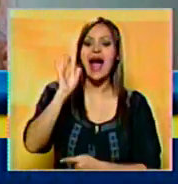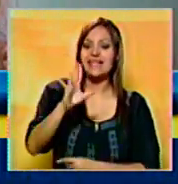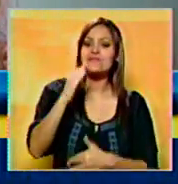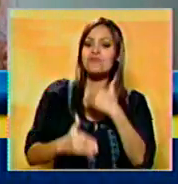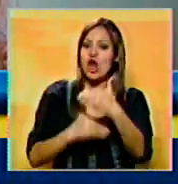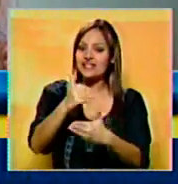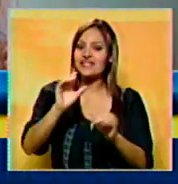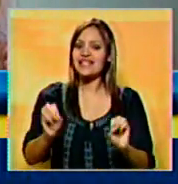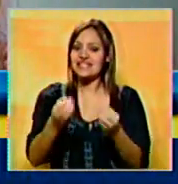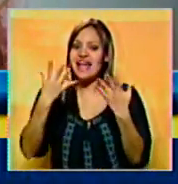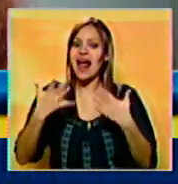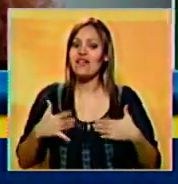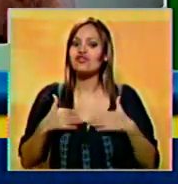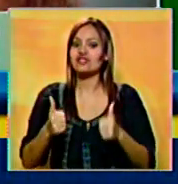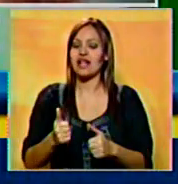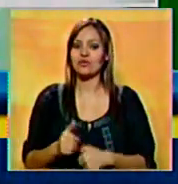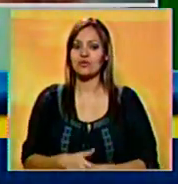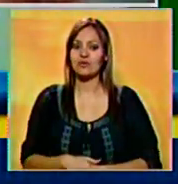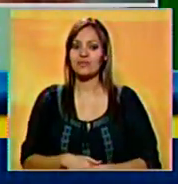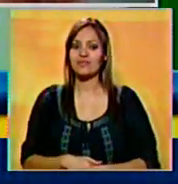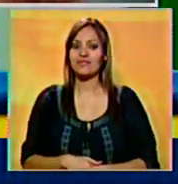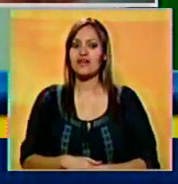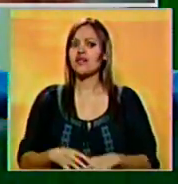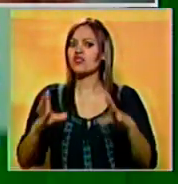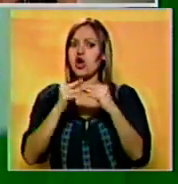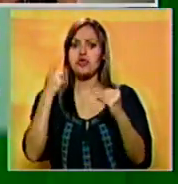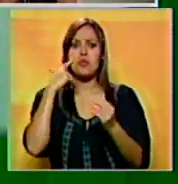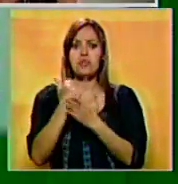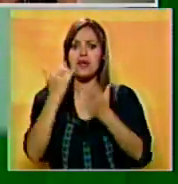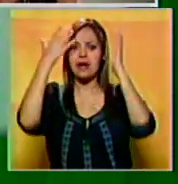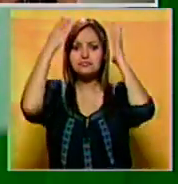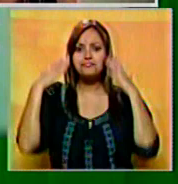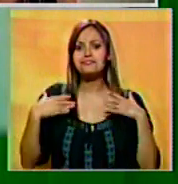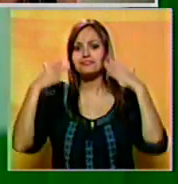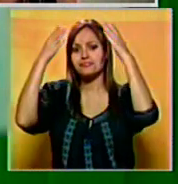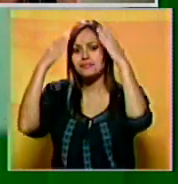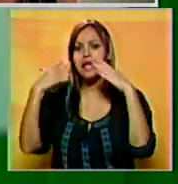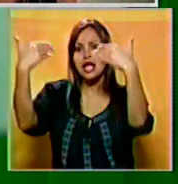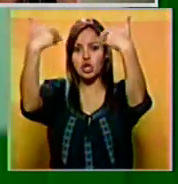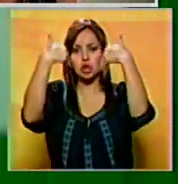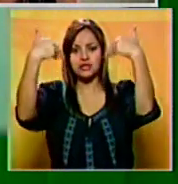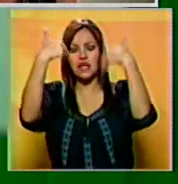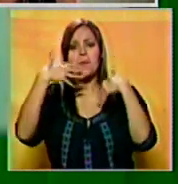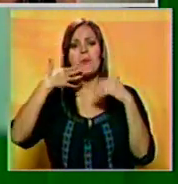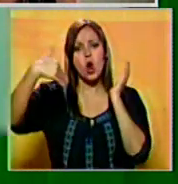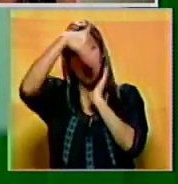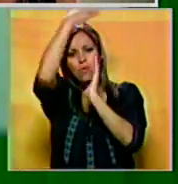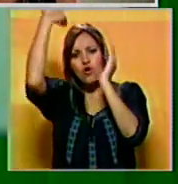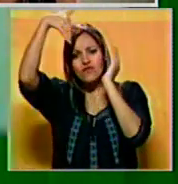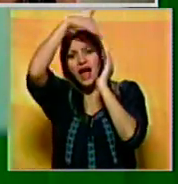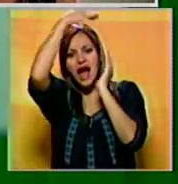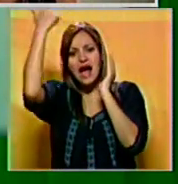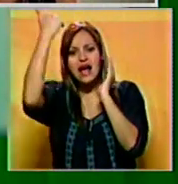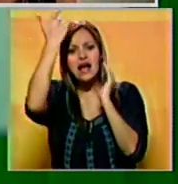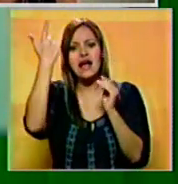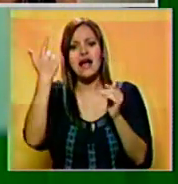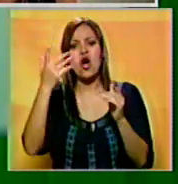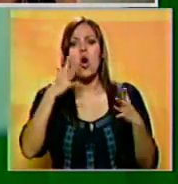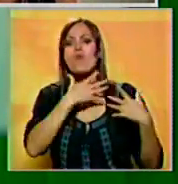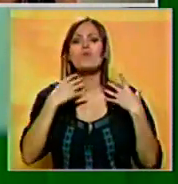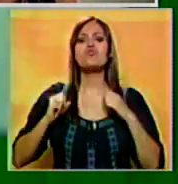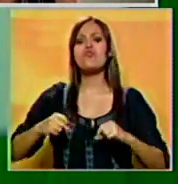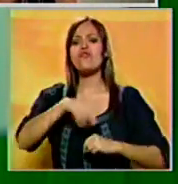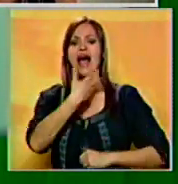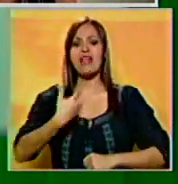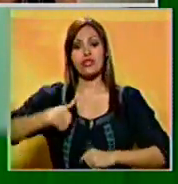proceso de recuperación. Me prueban pelucas de todo tipo, me recomiendan las bufandas, me recomiendan los turbantes, todas esas cosas